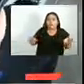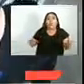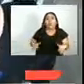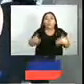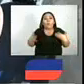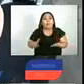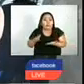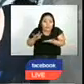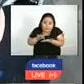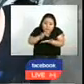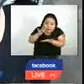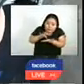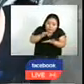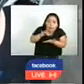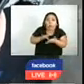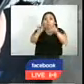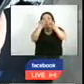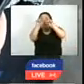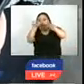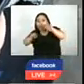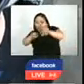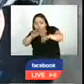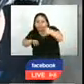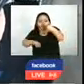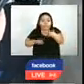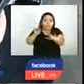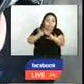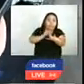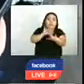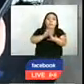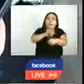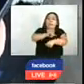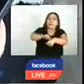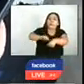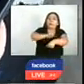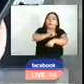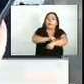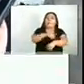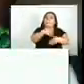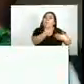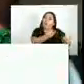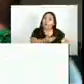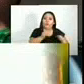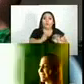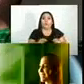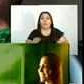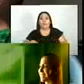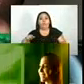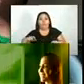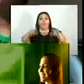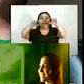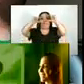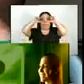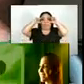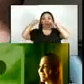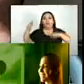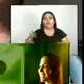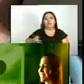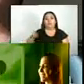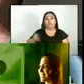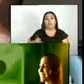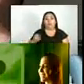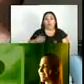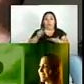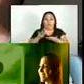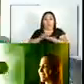que el tiempo prolongado frente a las pantallas de los dispositivos electrónicos fue propicio para que más niños necesitaran hacer uso de anteojos, pues la